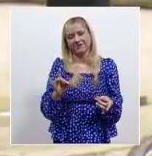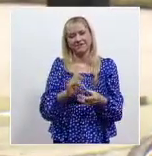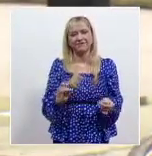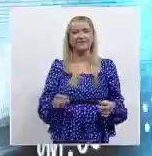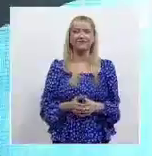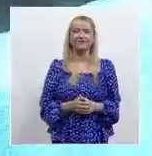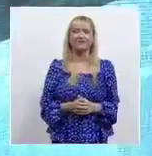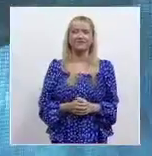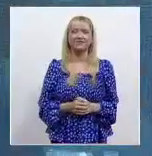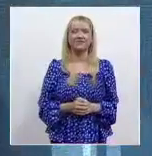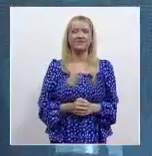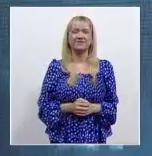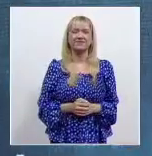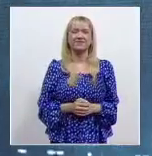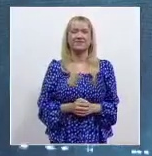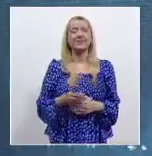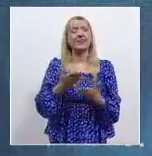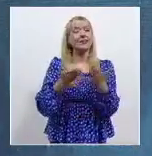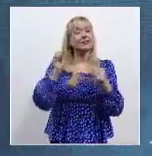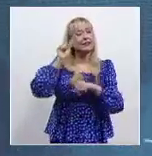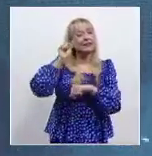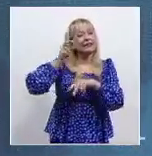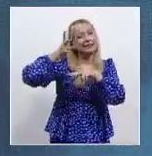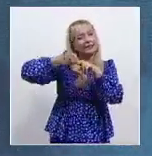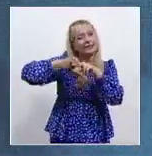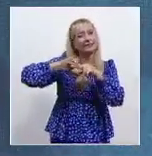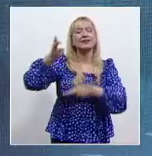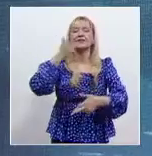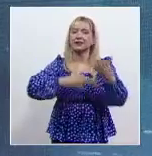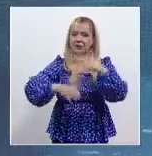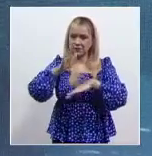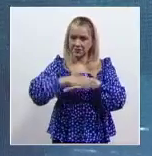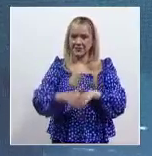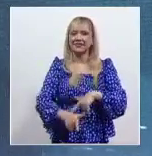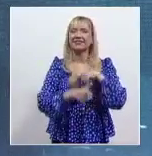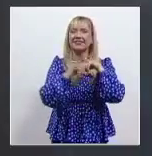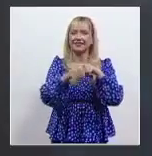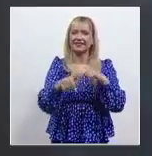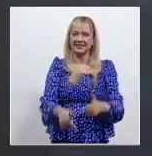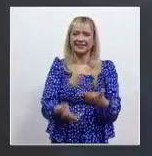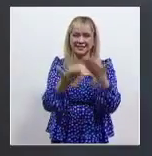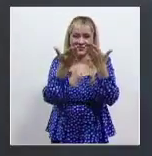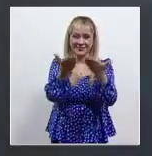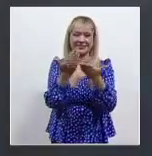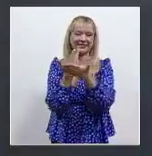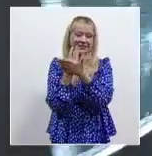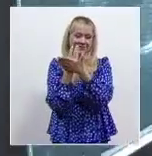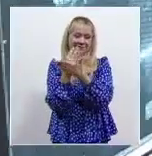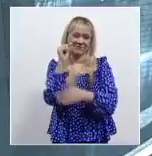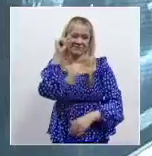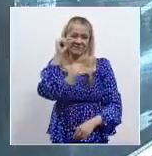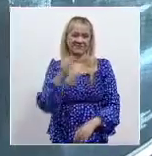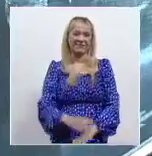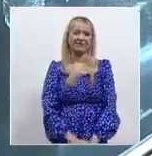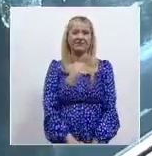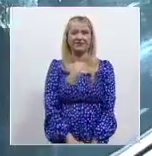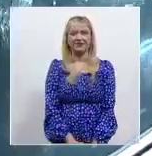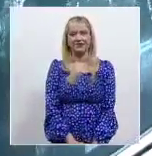González. Es momento de hacer una pausa, pero será breve. Regresamos con más información a Semanario